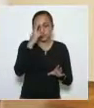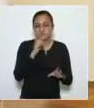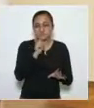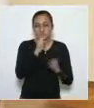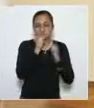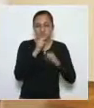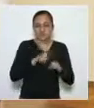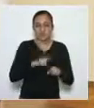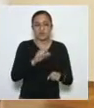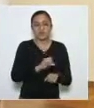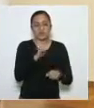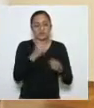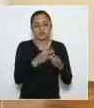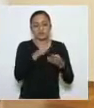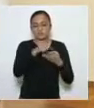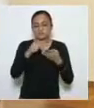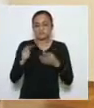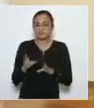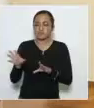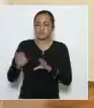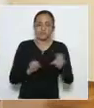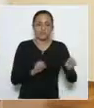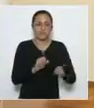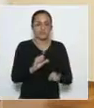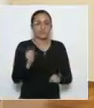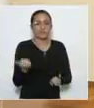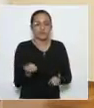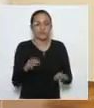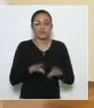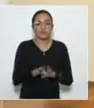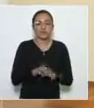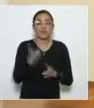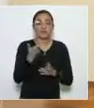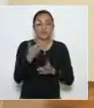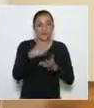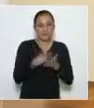formaron otras tres. No, es un proceso de investigación.